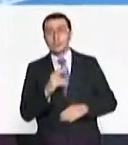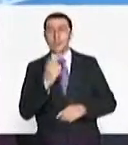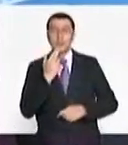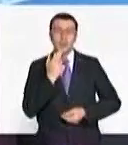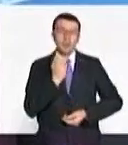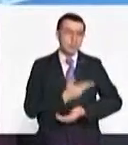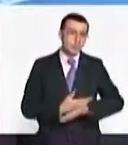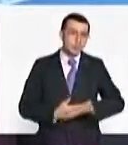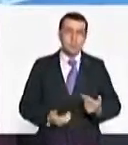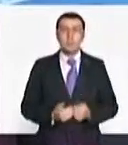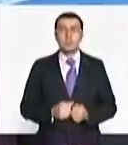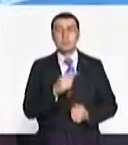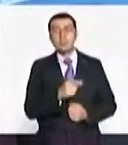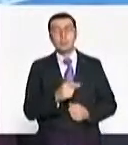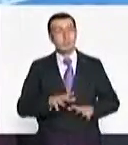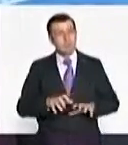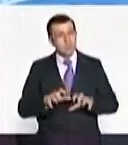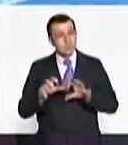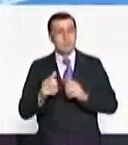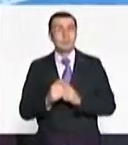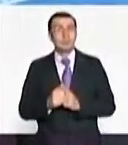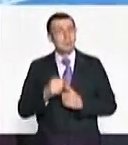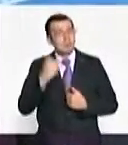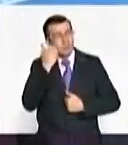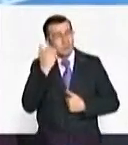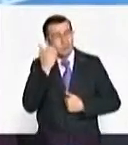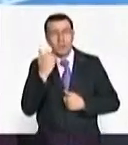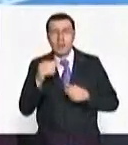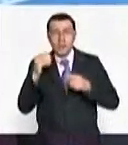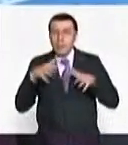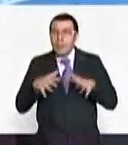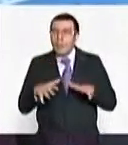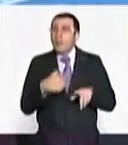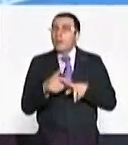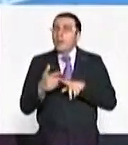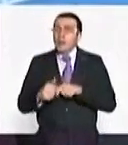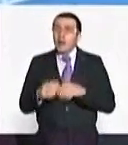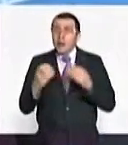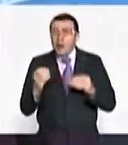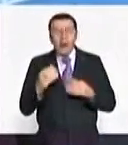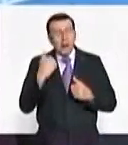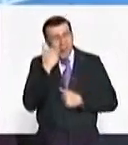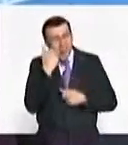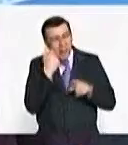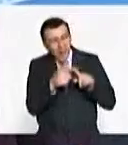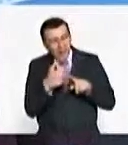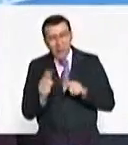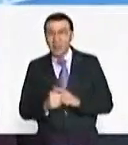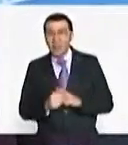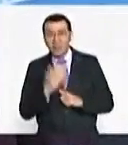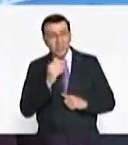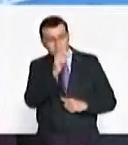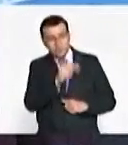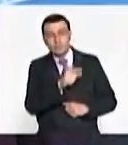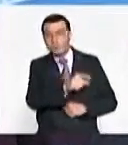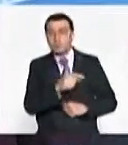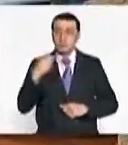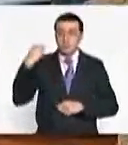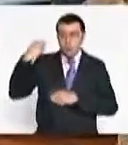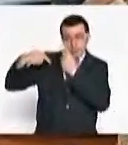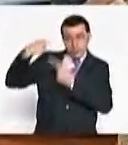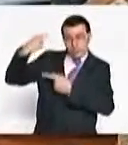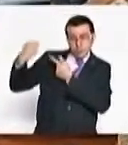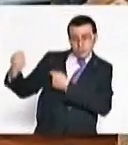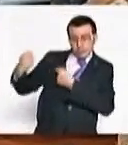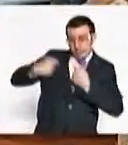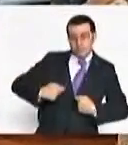hipertensión, cáncer, hígado graso, enfermedades neurológicas, bueno, una gran variedad de patologías. Entonces, si yo soy una persona genéticamente delgada